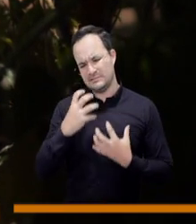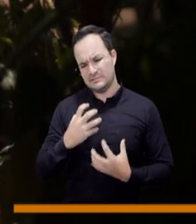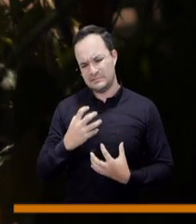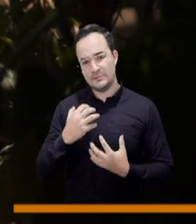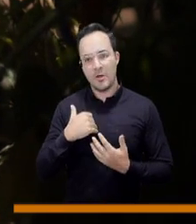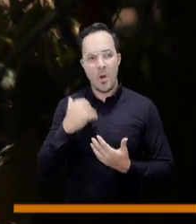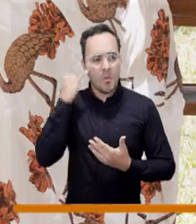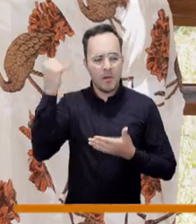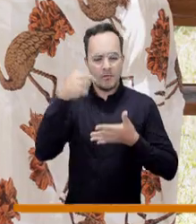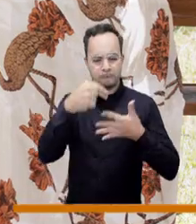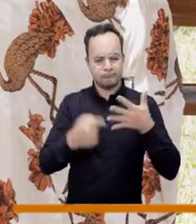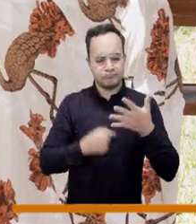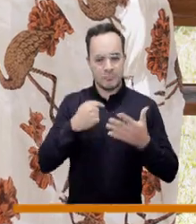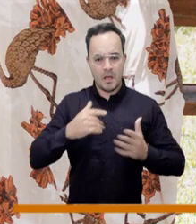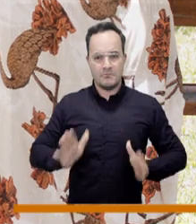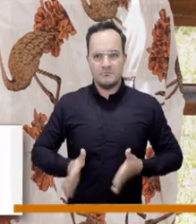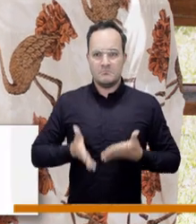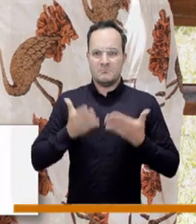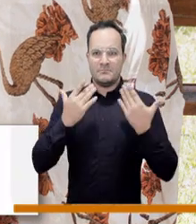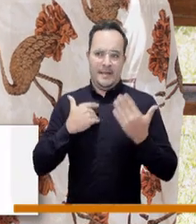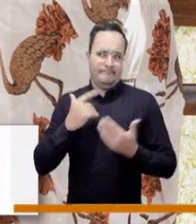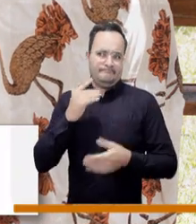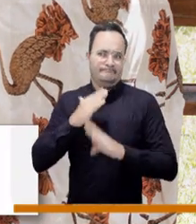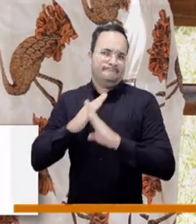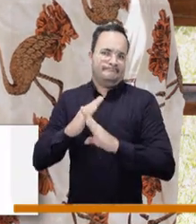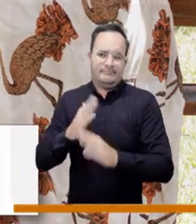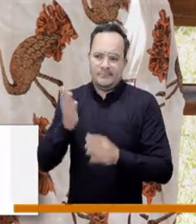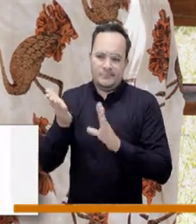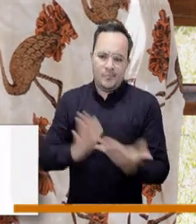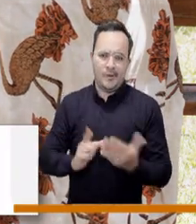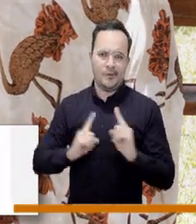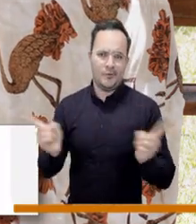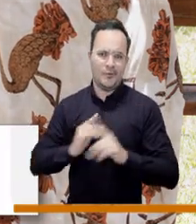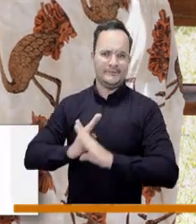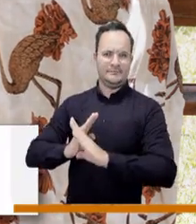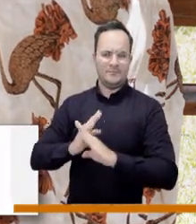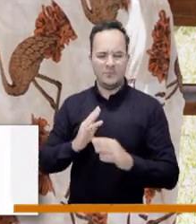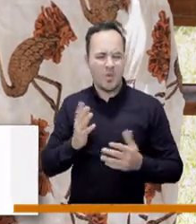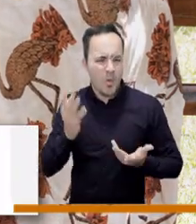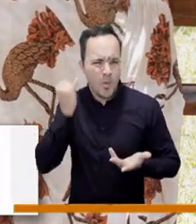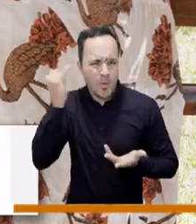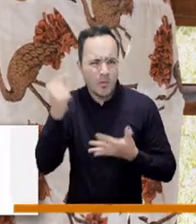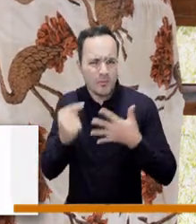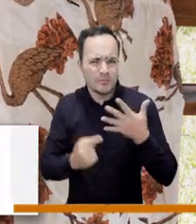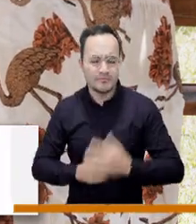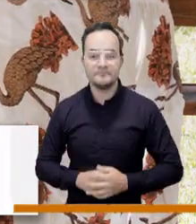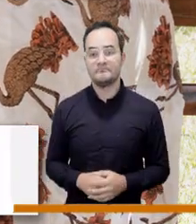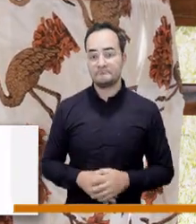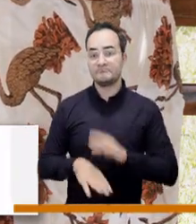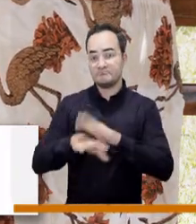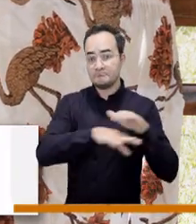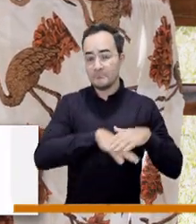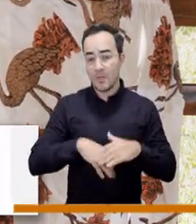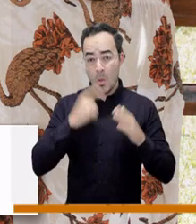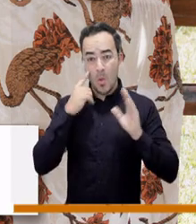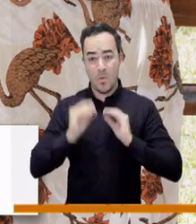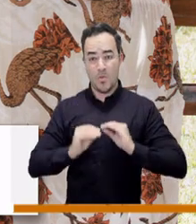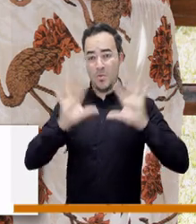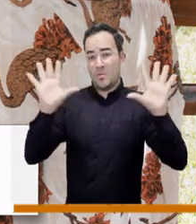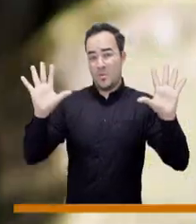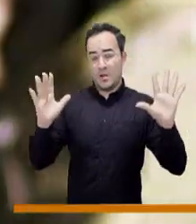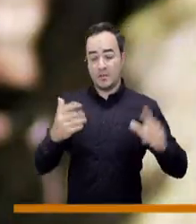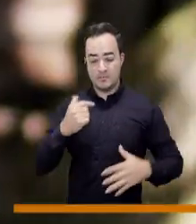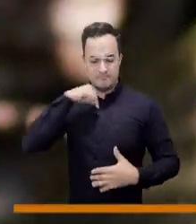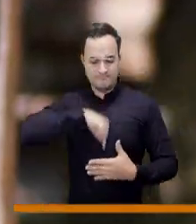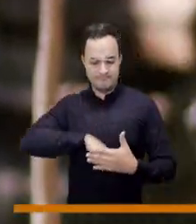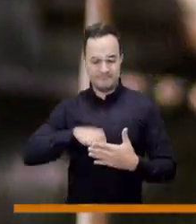contrarrestar la depresión y evitar el suicidio? Bueno, es importante aclarar que no solamente aparecen las ideas de suicidio en